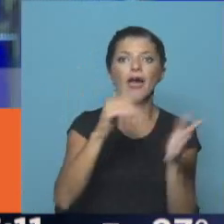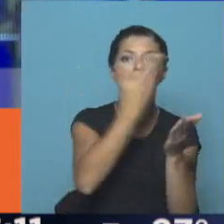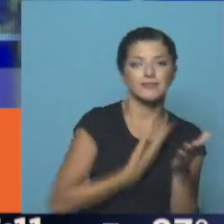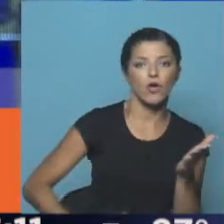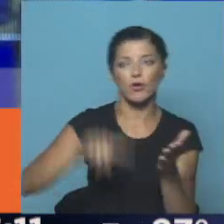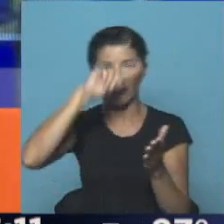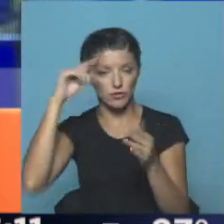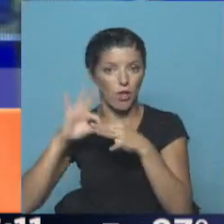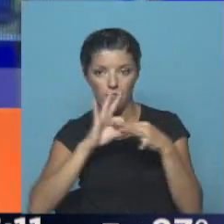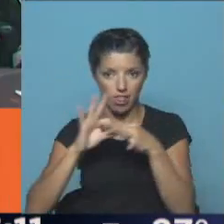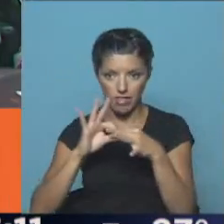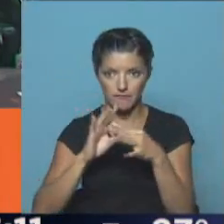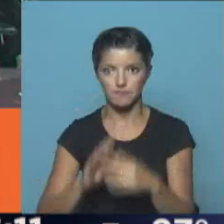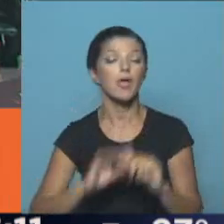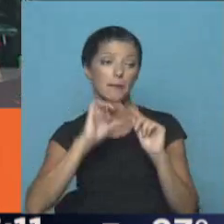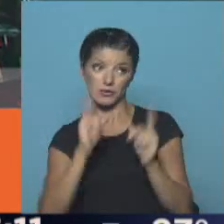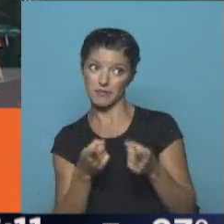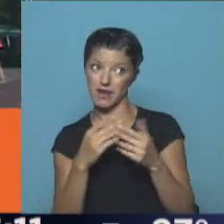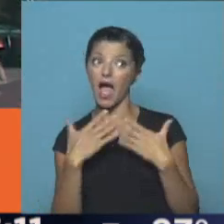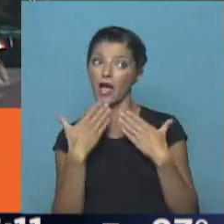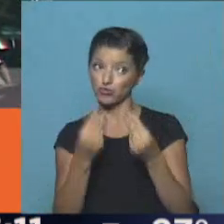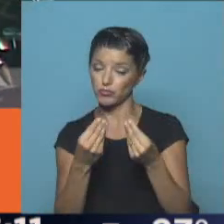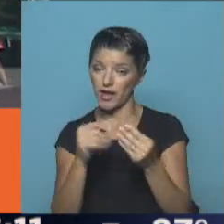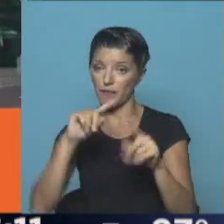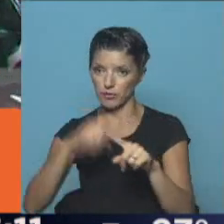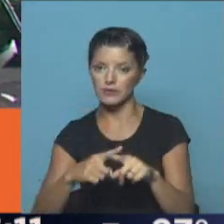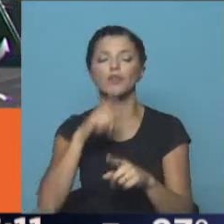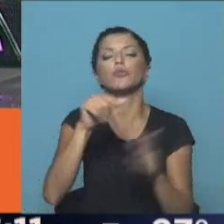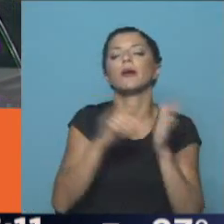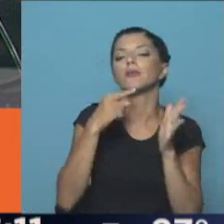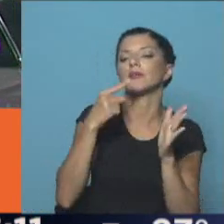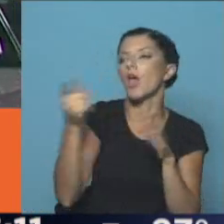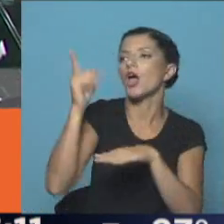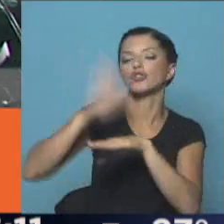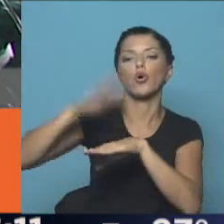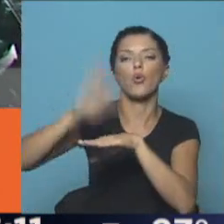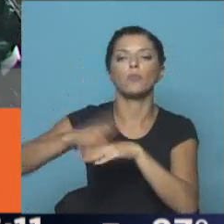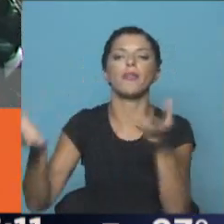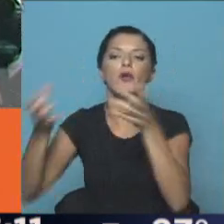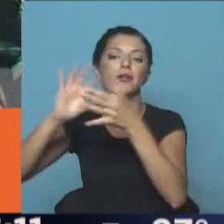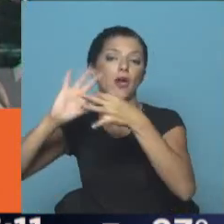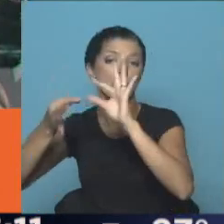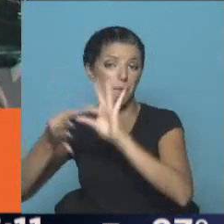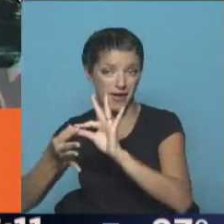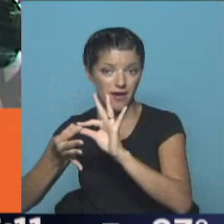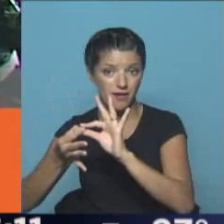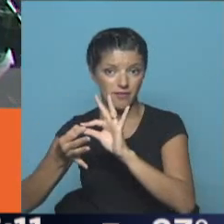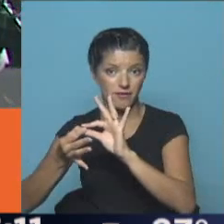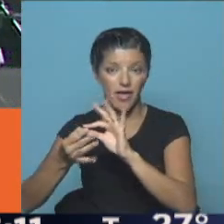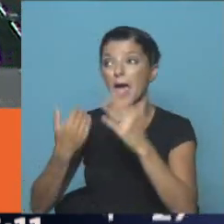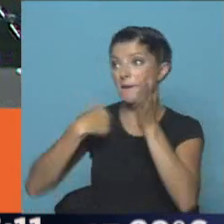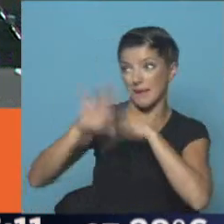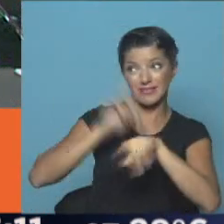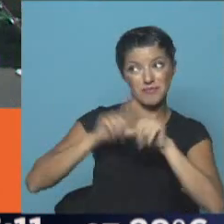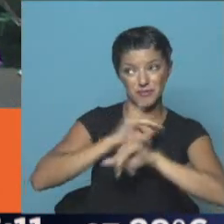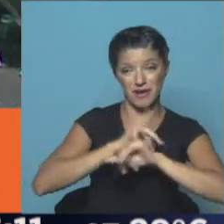Ojo, también es funcional políticamente. Es muy fácil en tu país decir esto es culpa de la Unión Europea, todo es culpa de Bruselas. Más en campaña. Más en